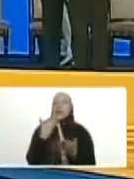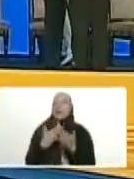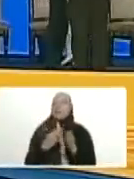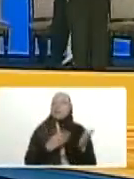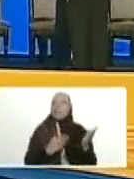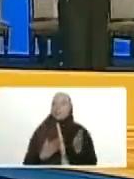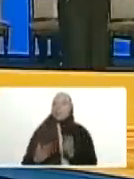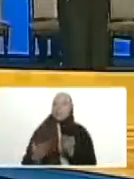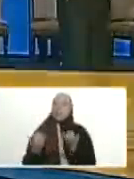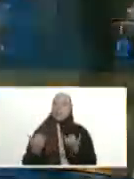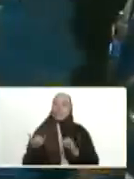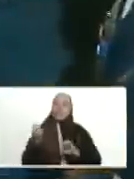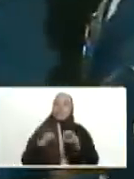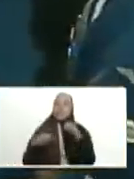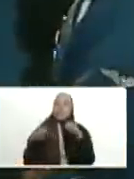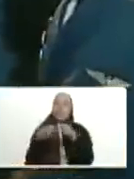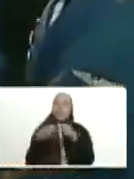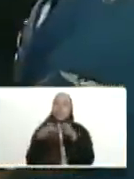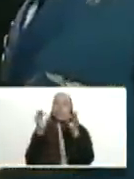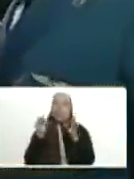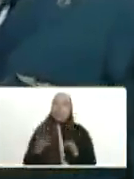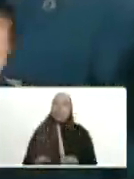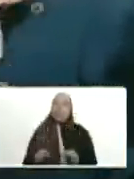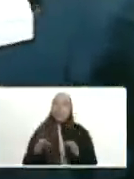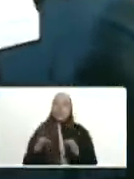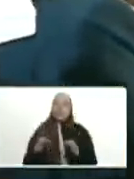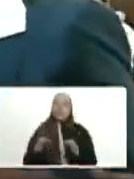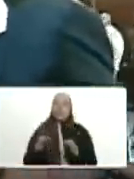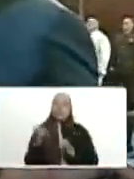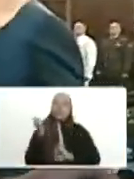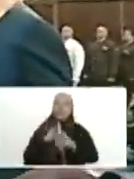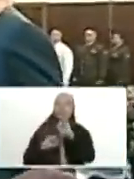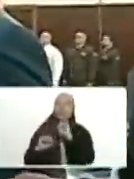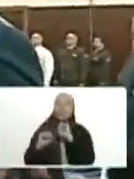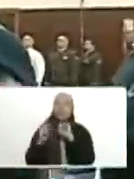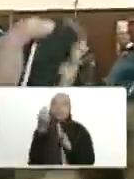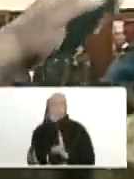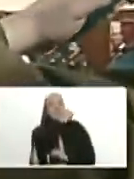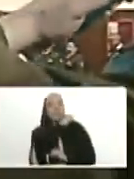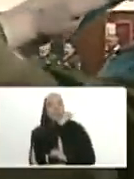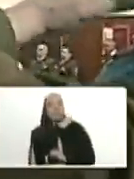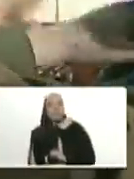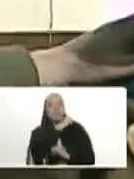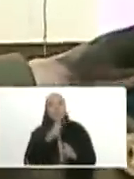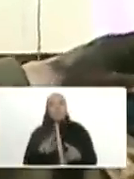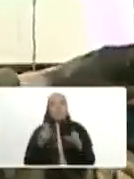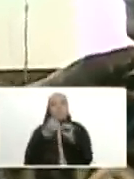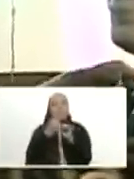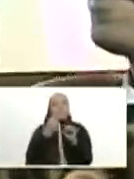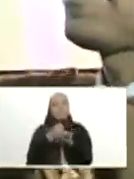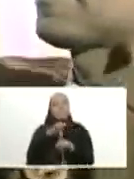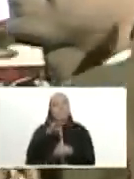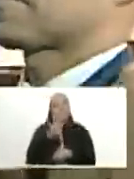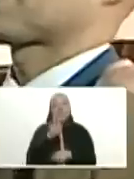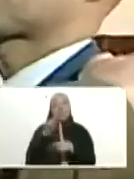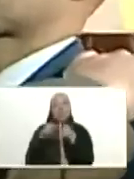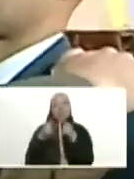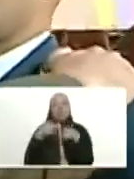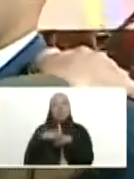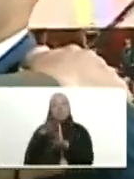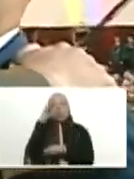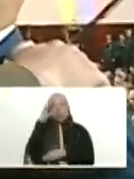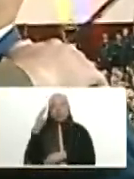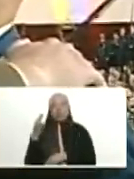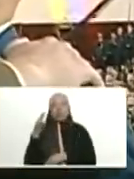Bolivariana. Aparte del funcionamiento esencial de la seguridad y defensa de la nación con el funcionamiento de los 4 componentes y la Milicia